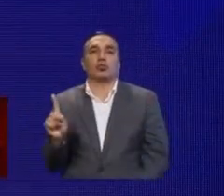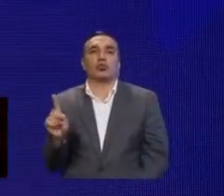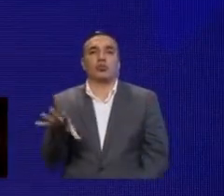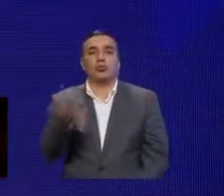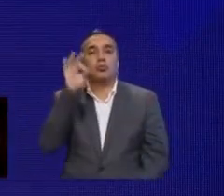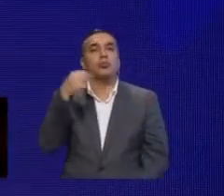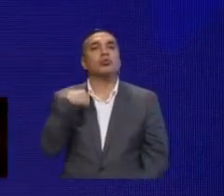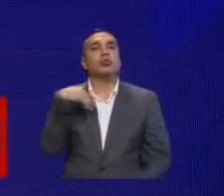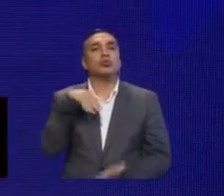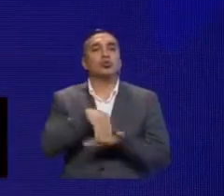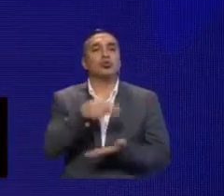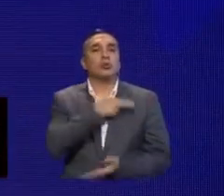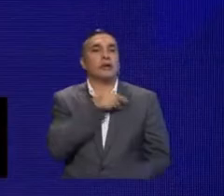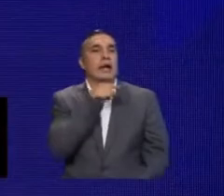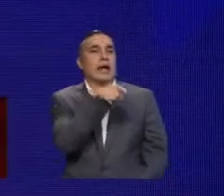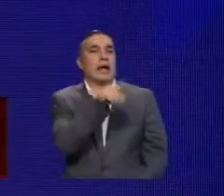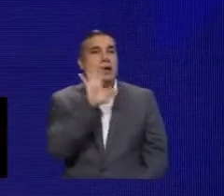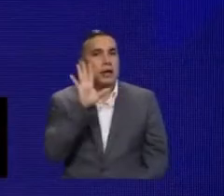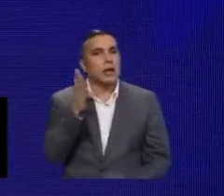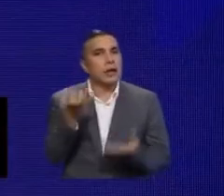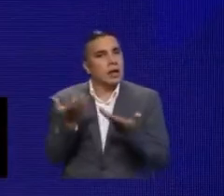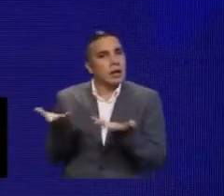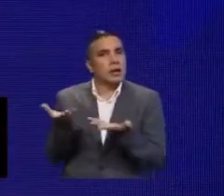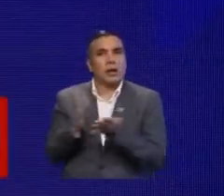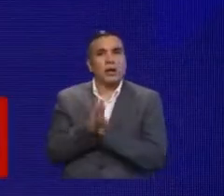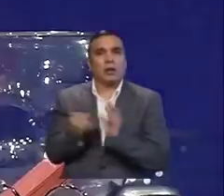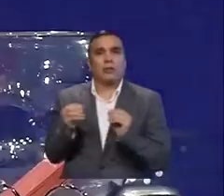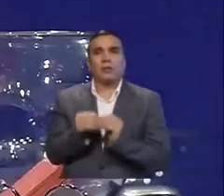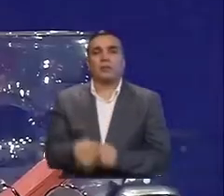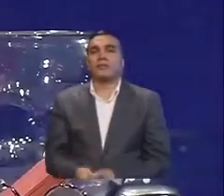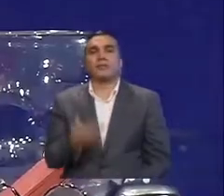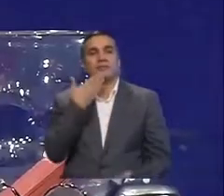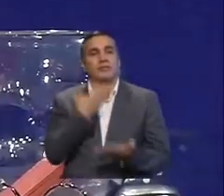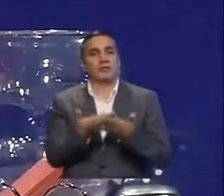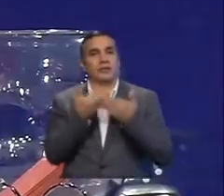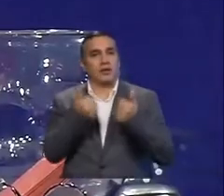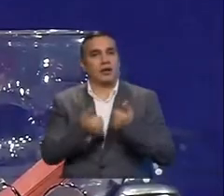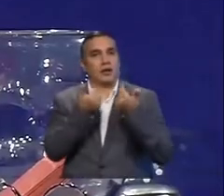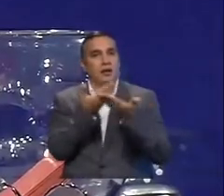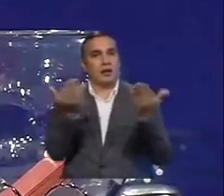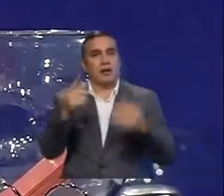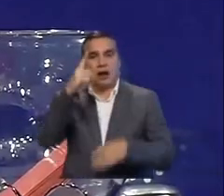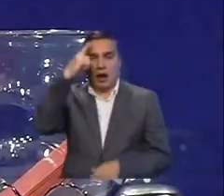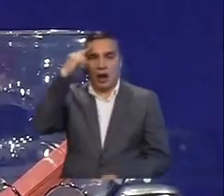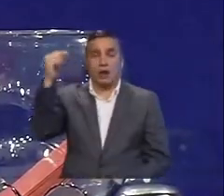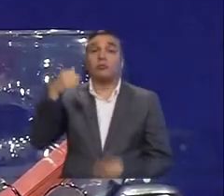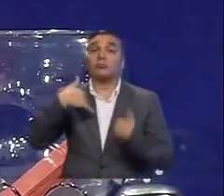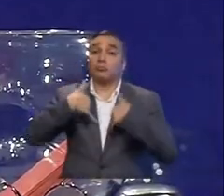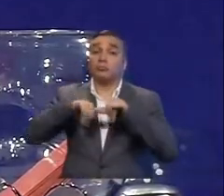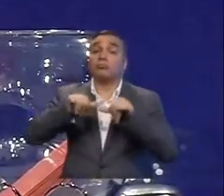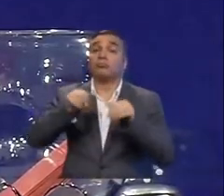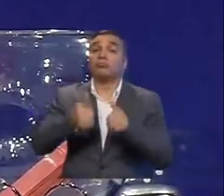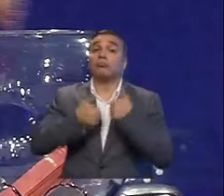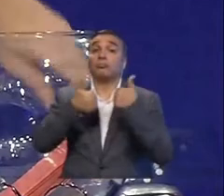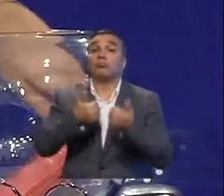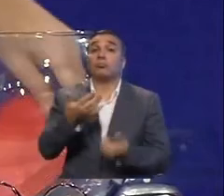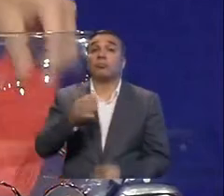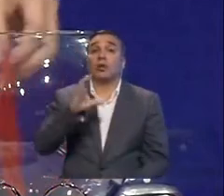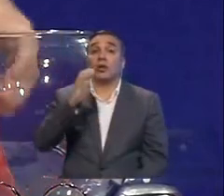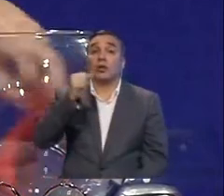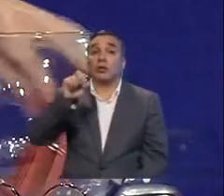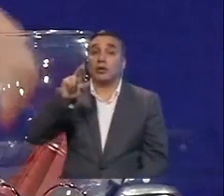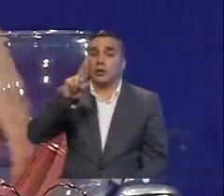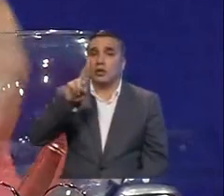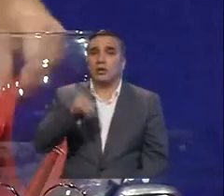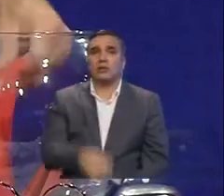la carrera universitaria que ellos quieran estudiar. Gracias, candidato Lasso. Continuamos con el candidato César